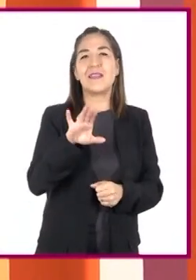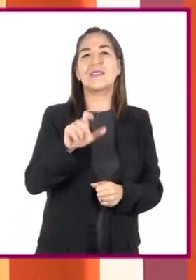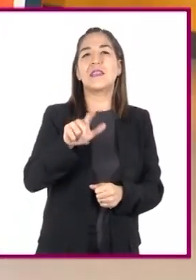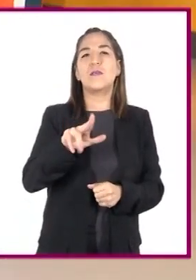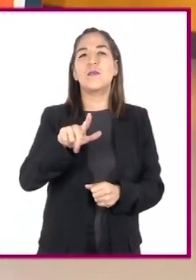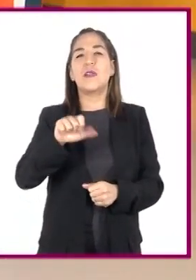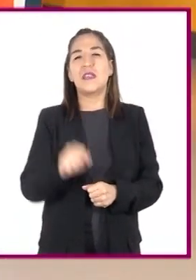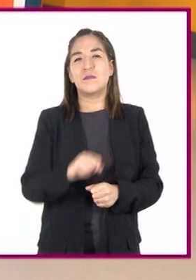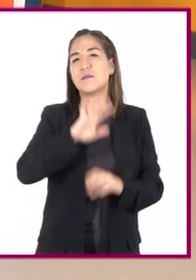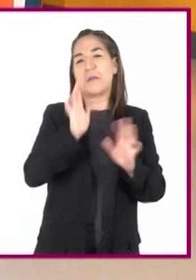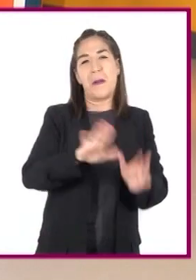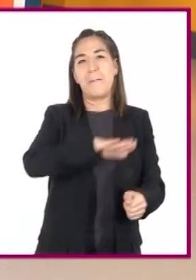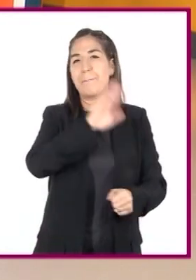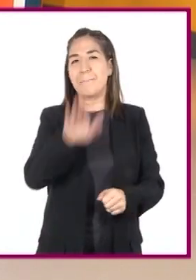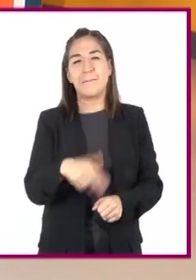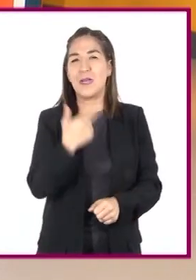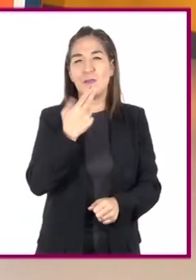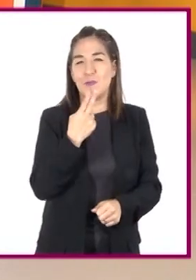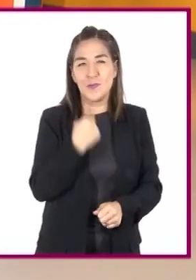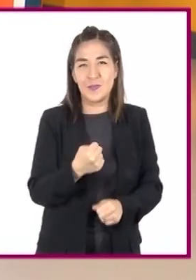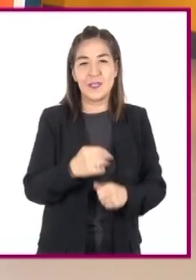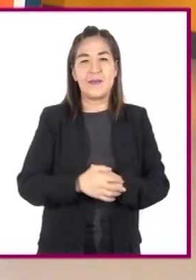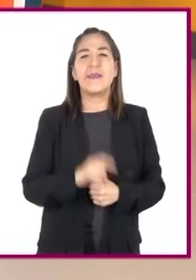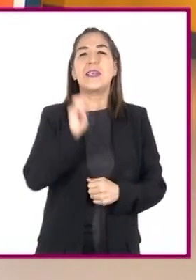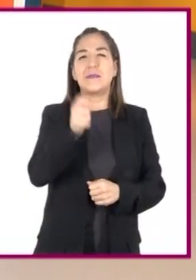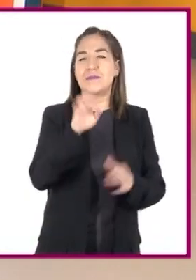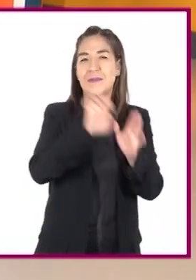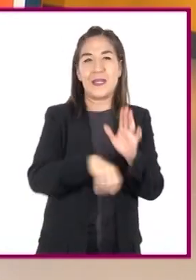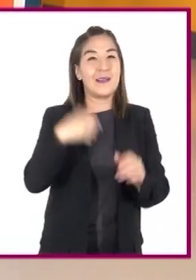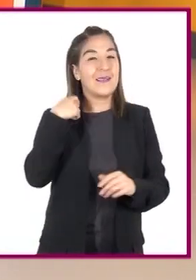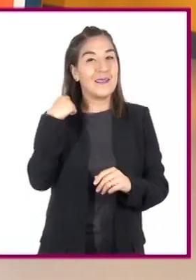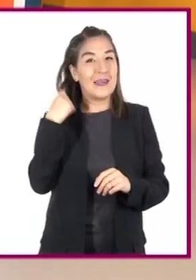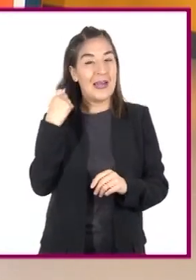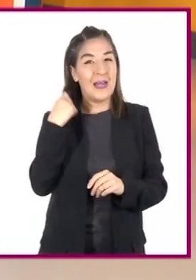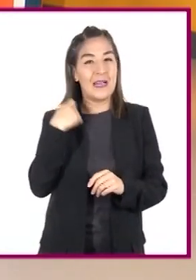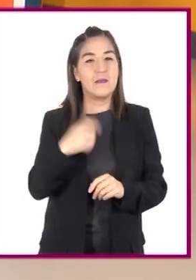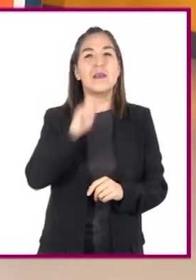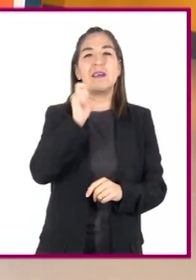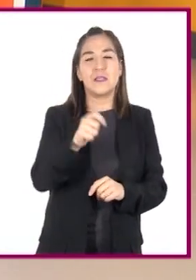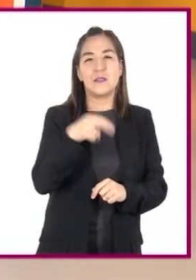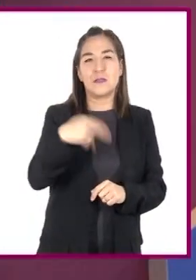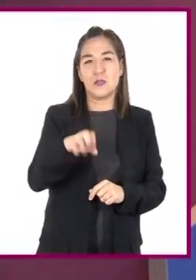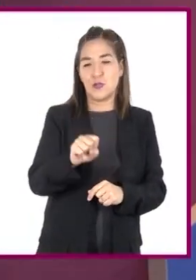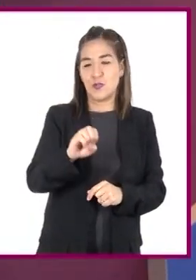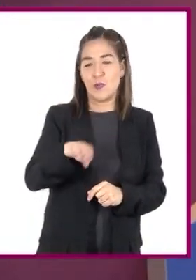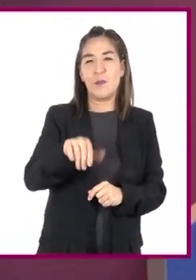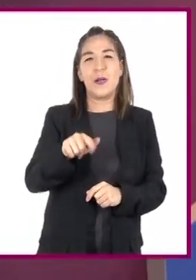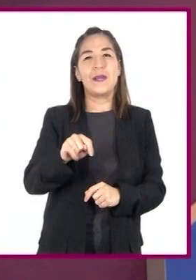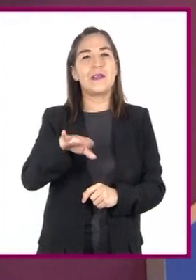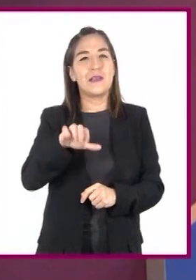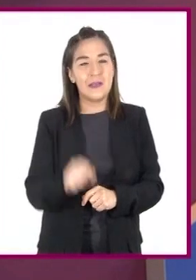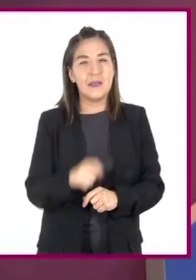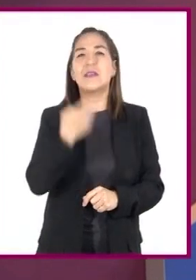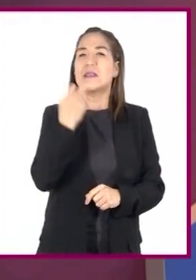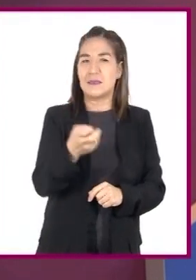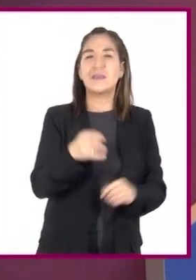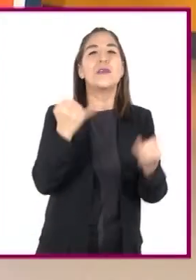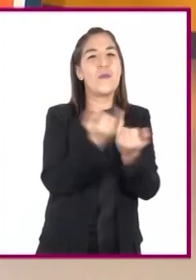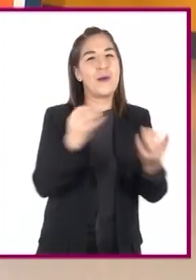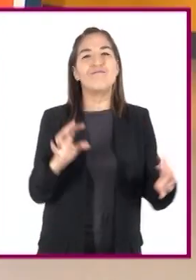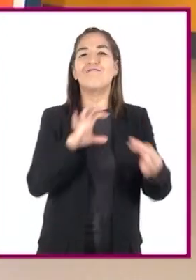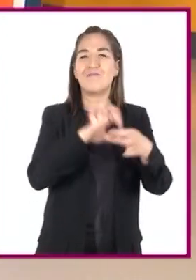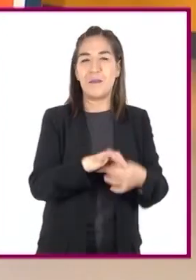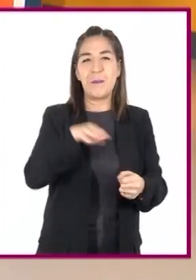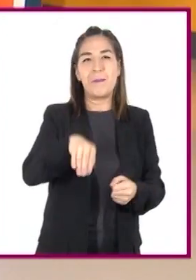muertas. Por ejemplo, en el cabello, cuyas células son somáticas y por lo tanto realizan la mitosis,